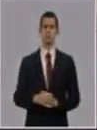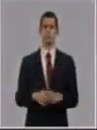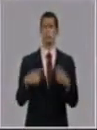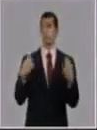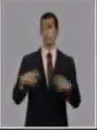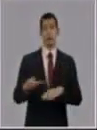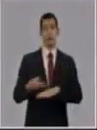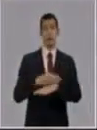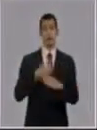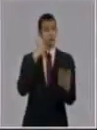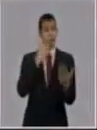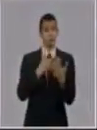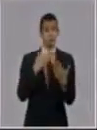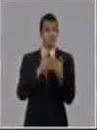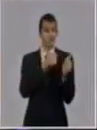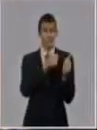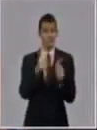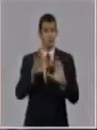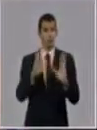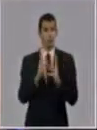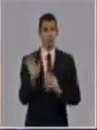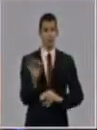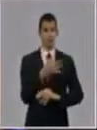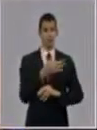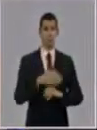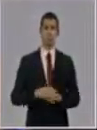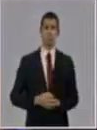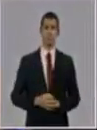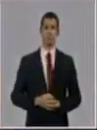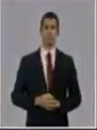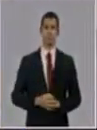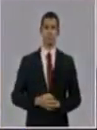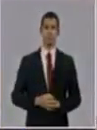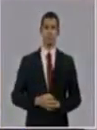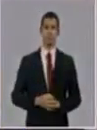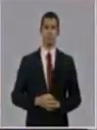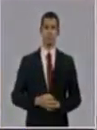grupo, se continúa con el grupo entonces de 5 a 11 años.